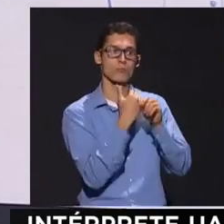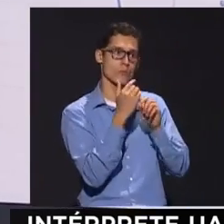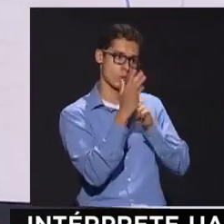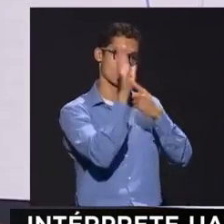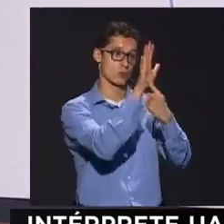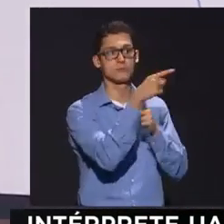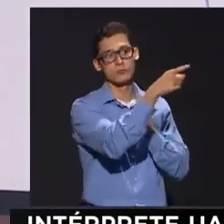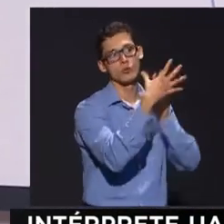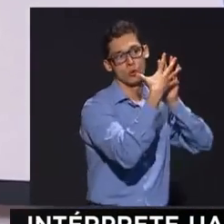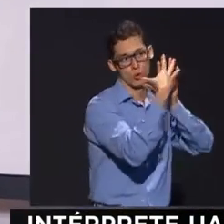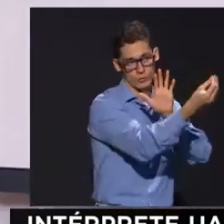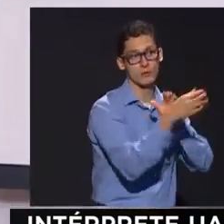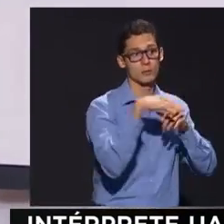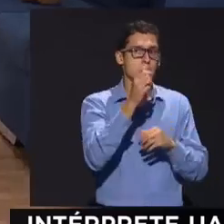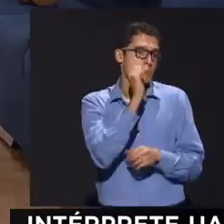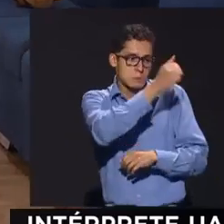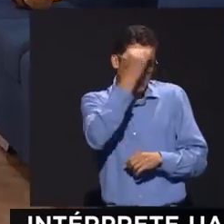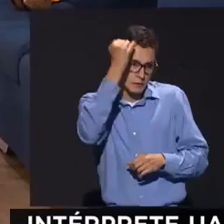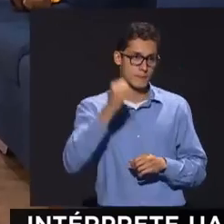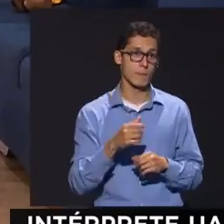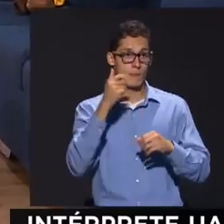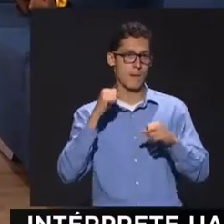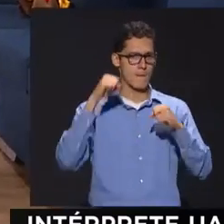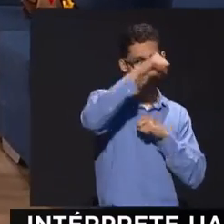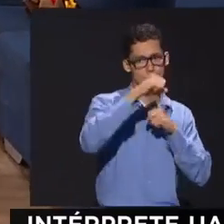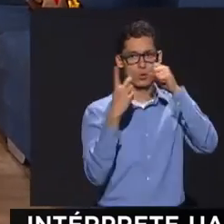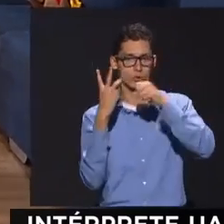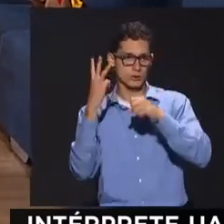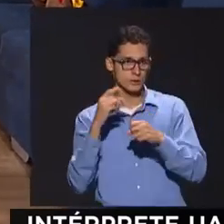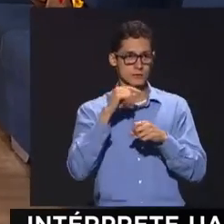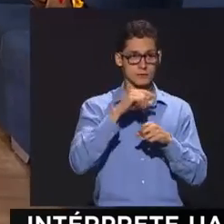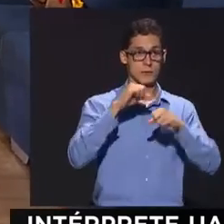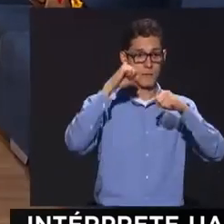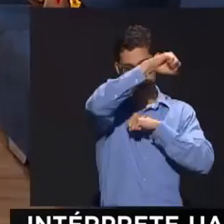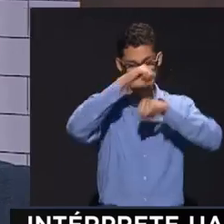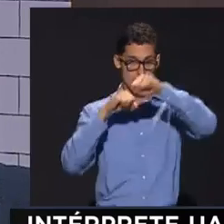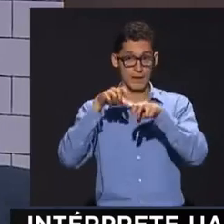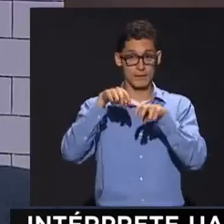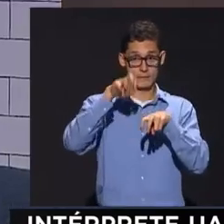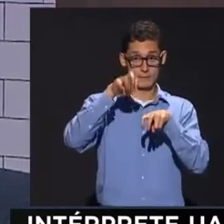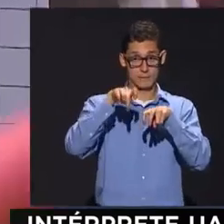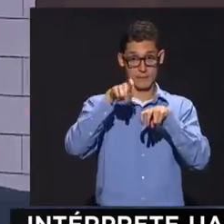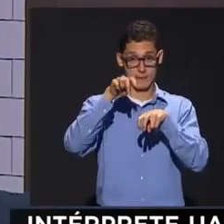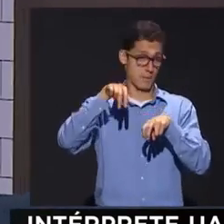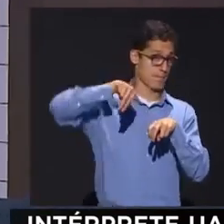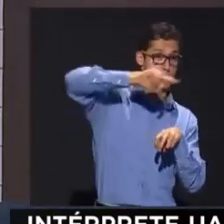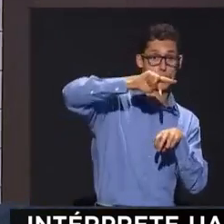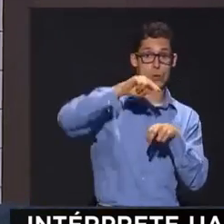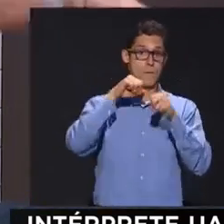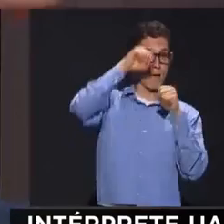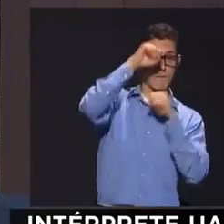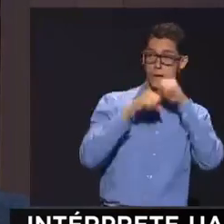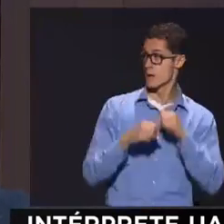coreografía mira 123 rodilla patas rodilla fatal